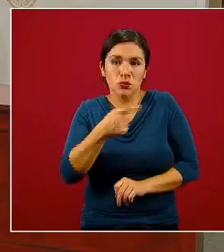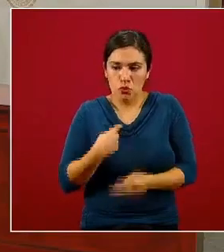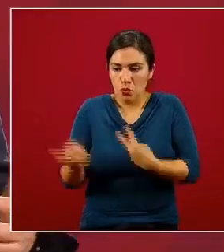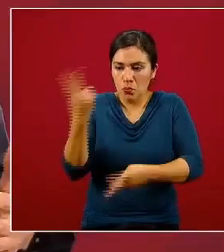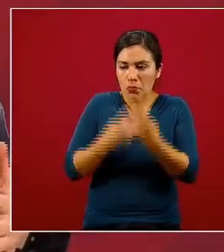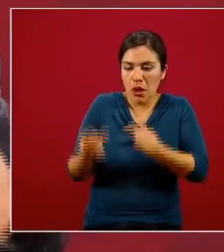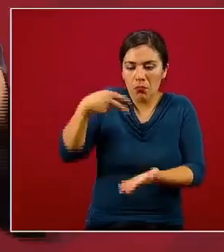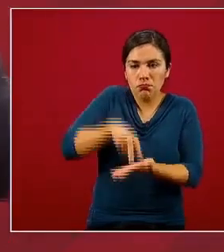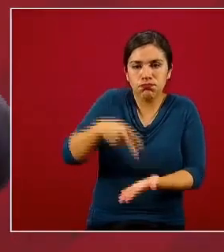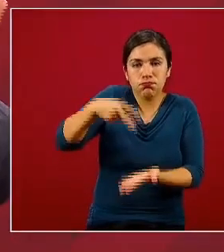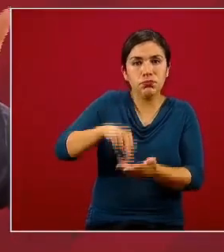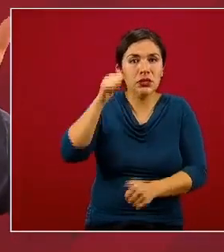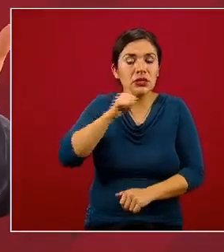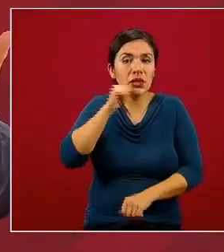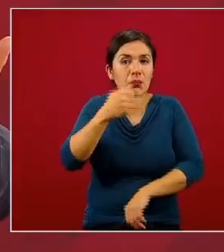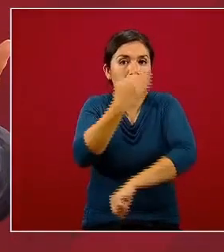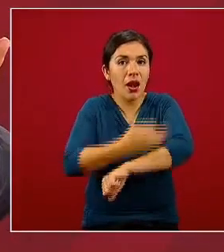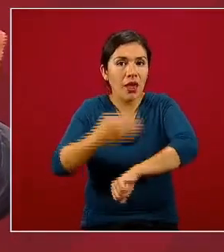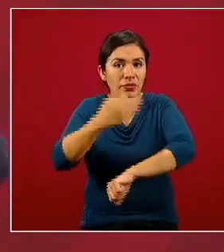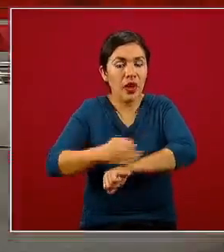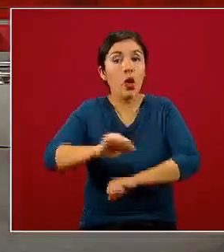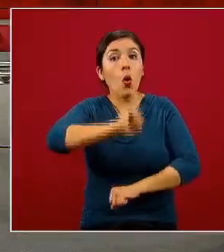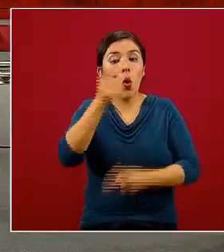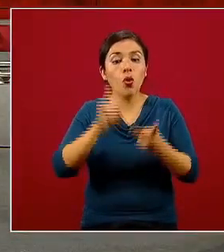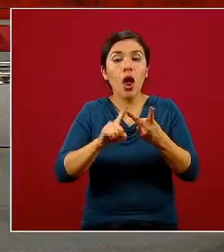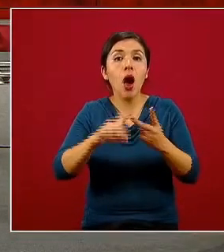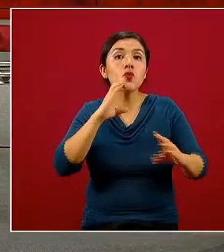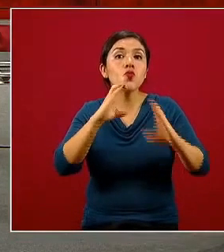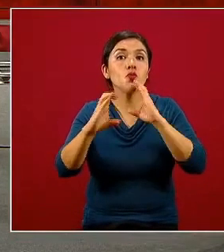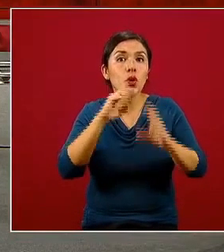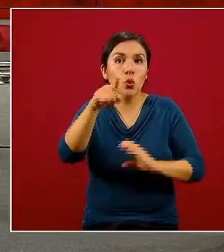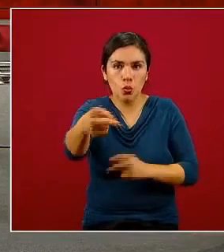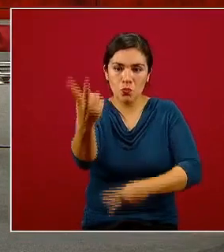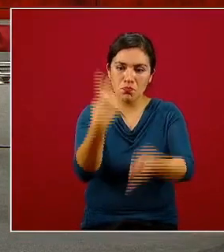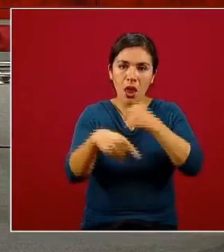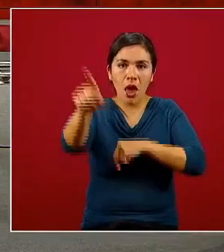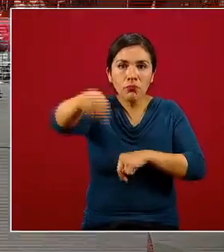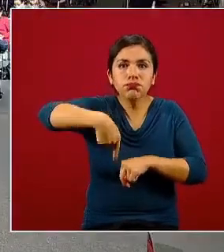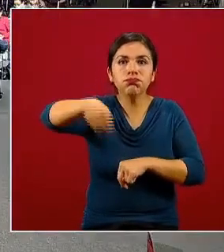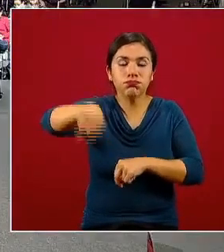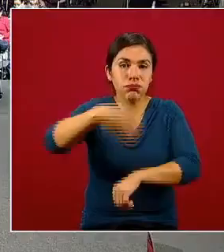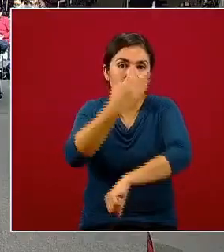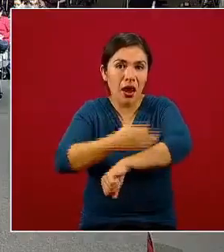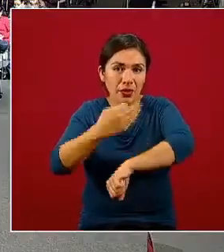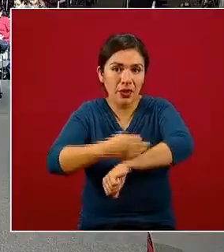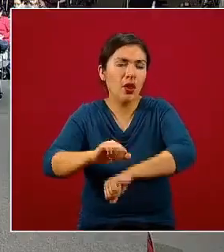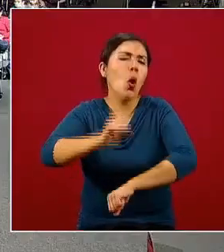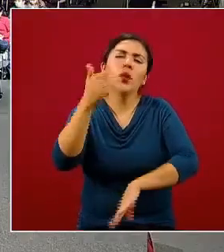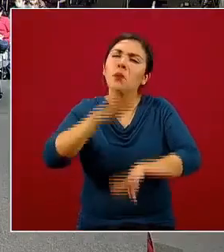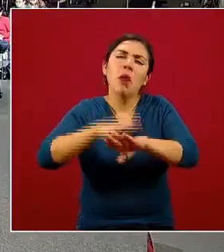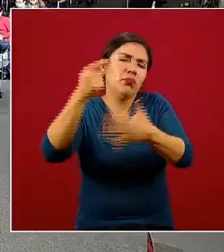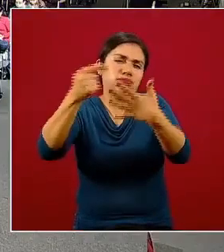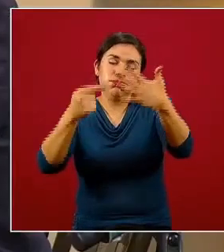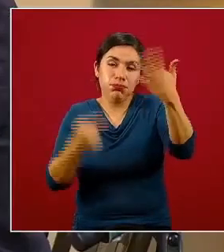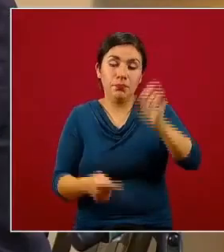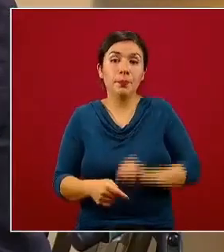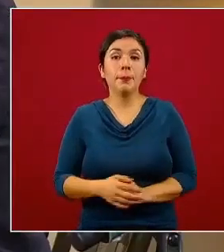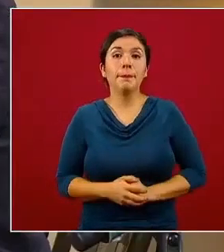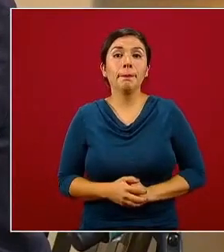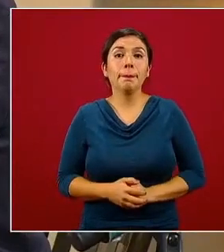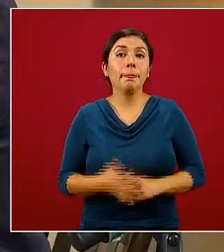todas las tardes. Otra es la comunicación, ustedes mismas vienen aquí todas las tardes, y otras muchas. Entonces, la